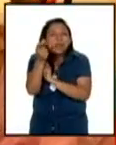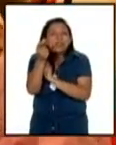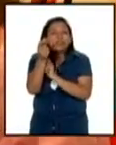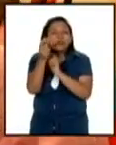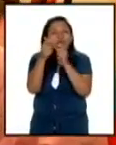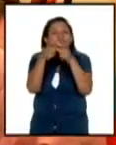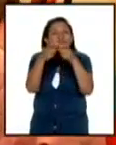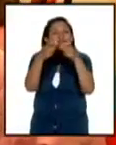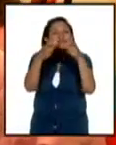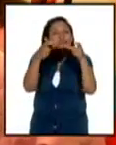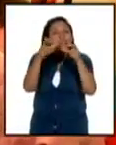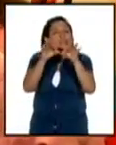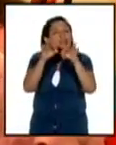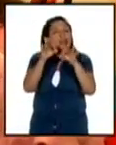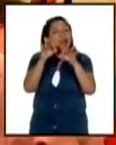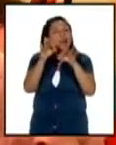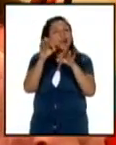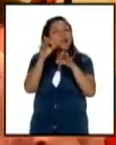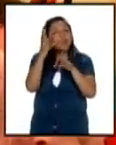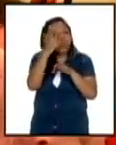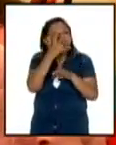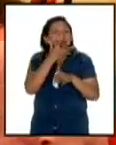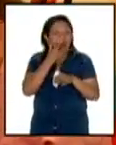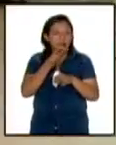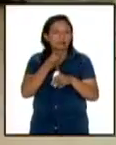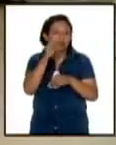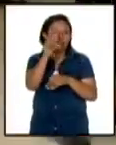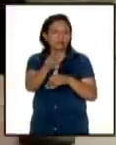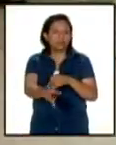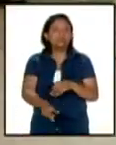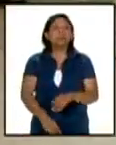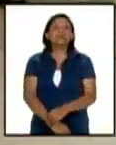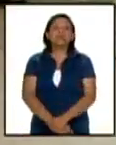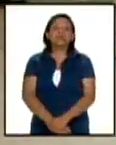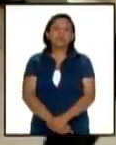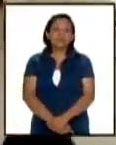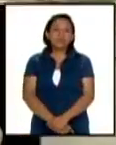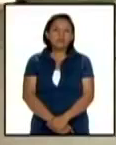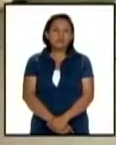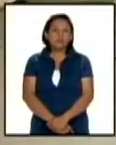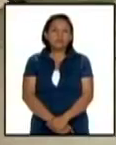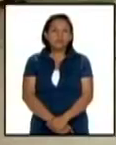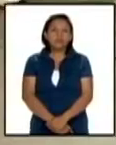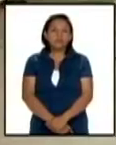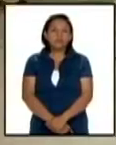un gran trabajo y una obra linda realmente.